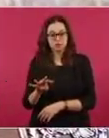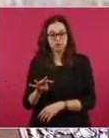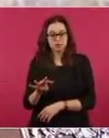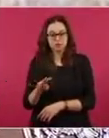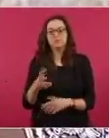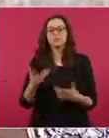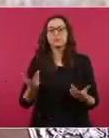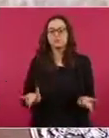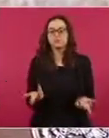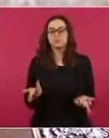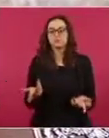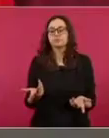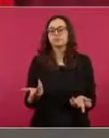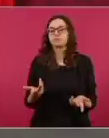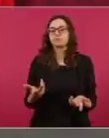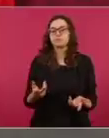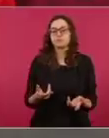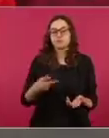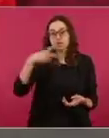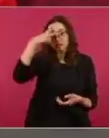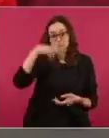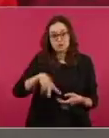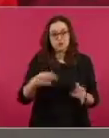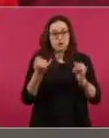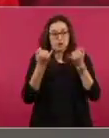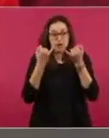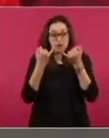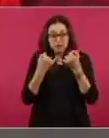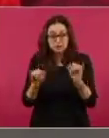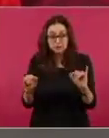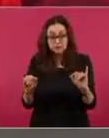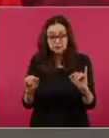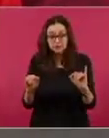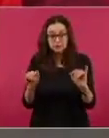logra su independencia, se tiene el primer